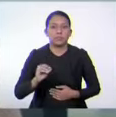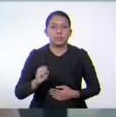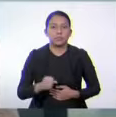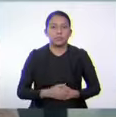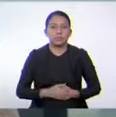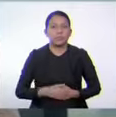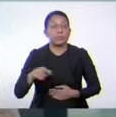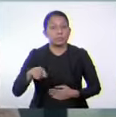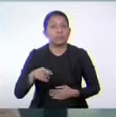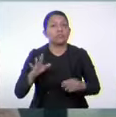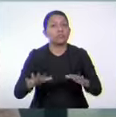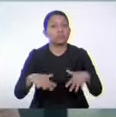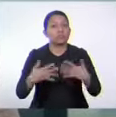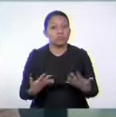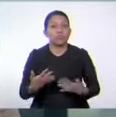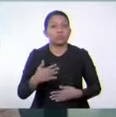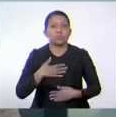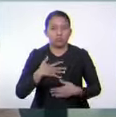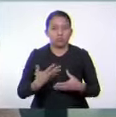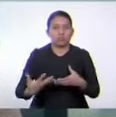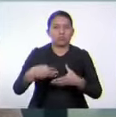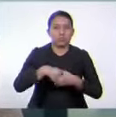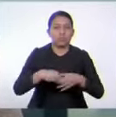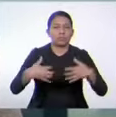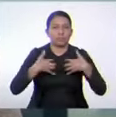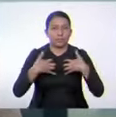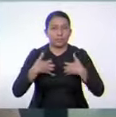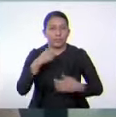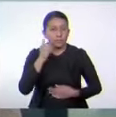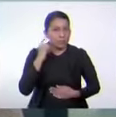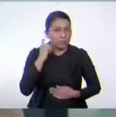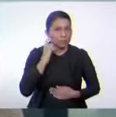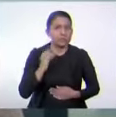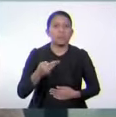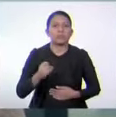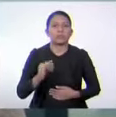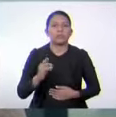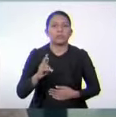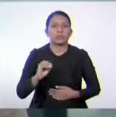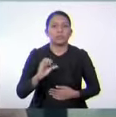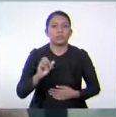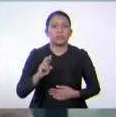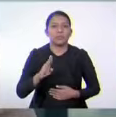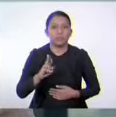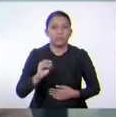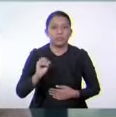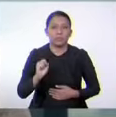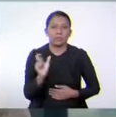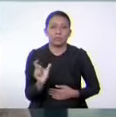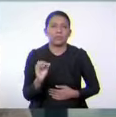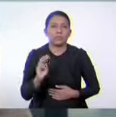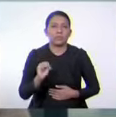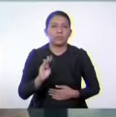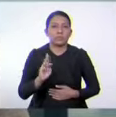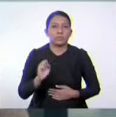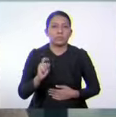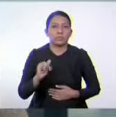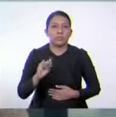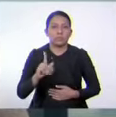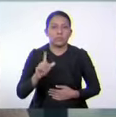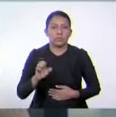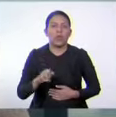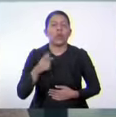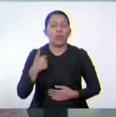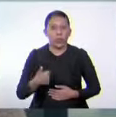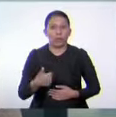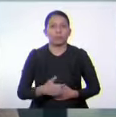hidrocarburos forman parte de nuestras vidas. Cuando escuchas hidrocarburo, piensas en la palabra combustible. Y correcto,